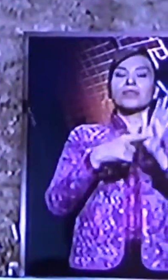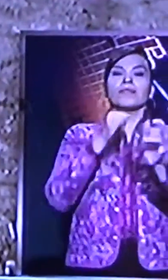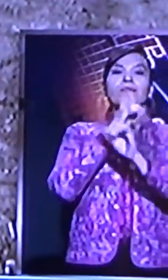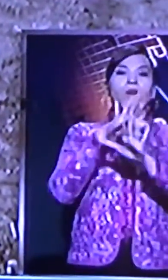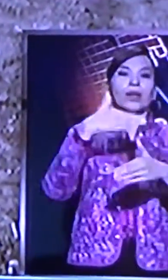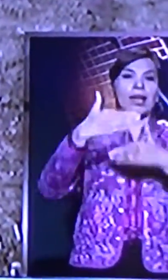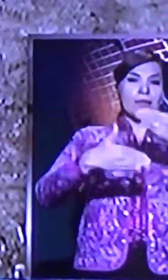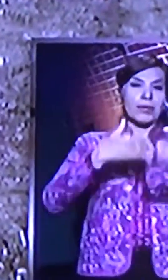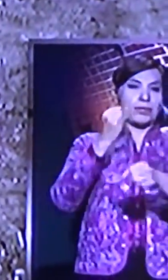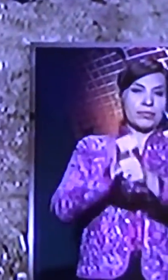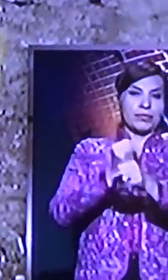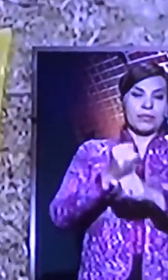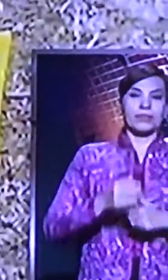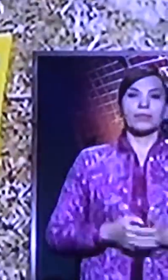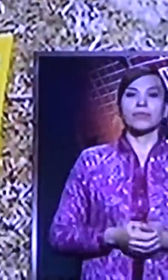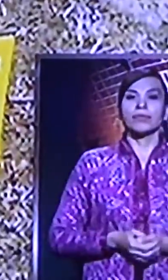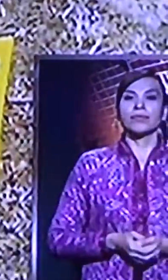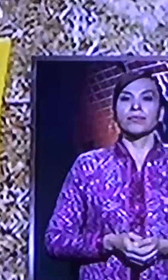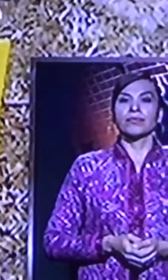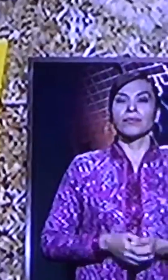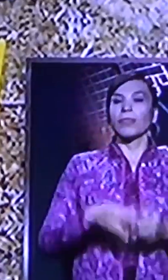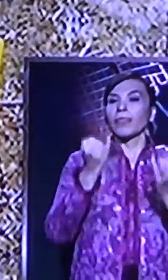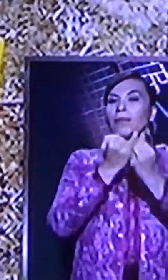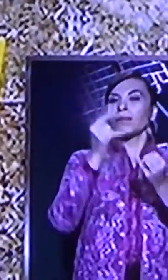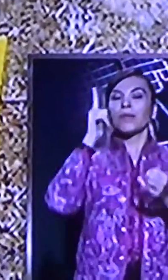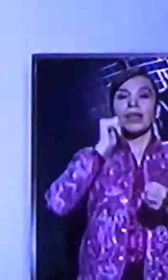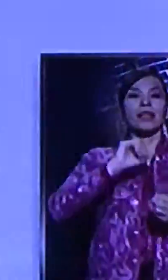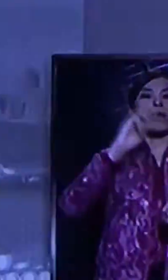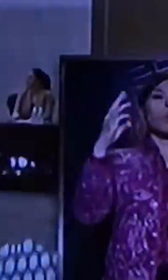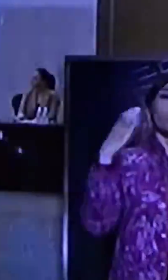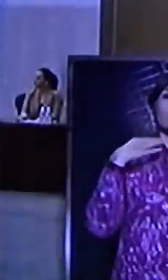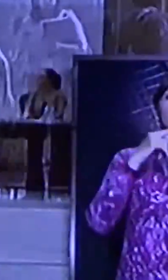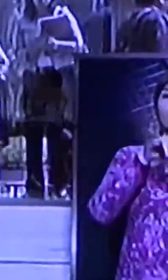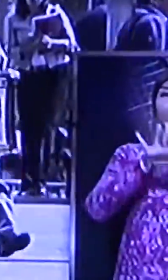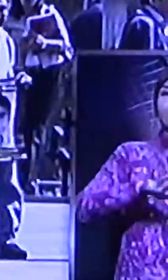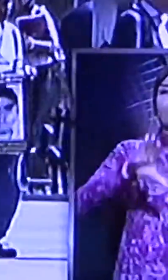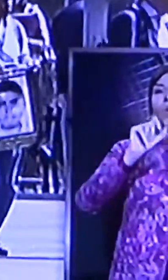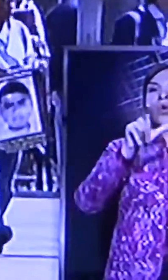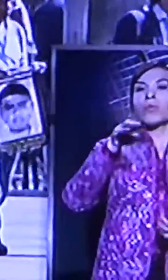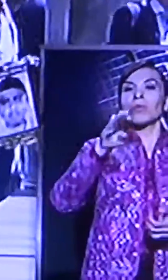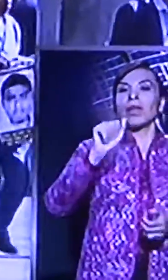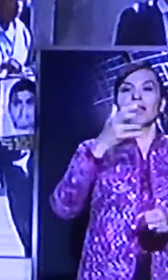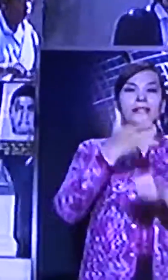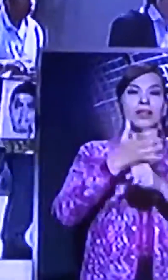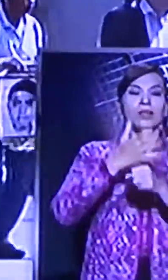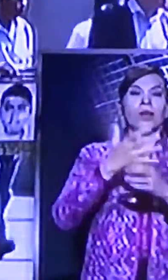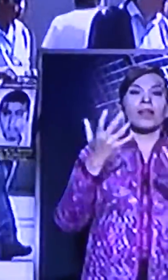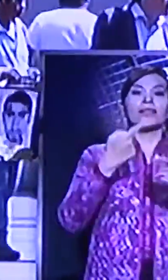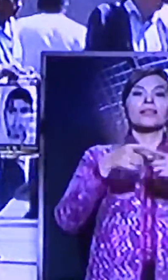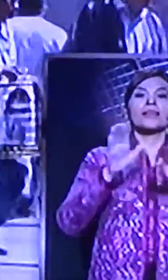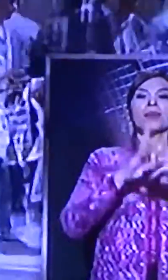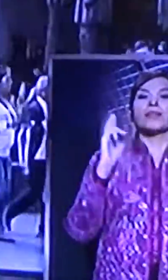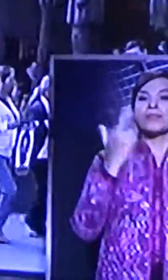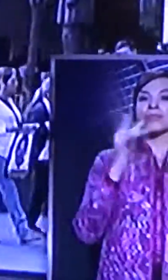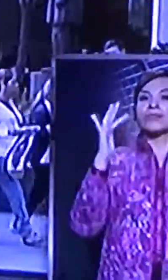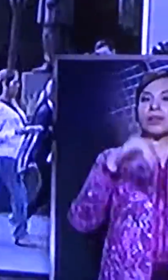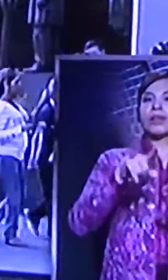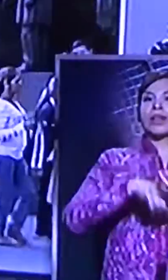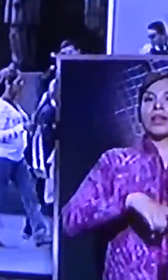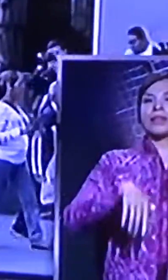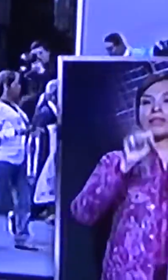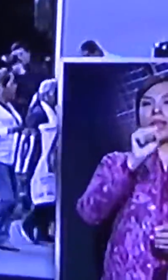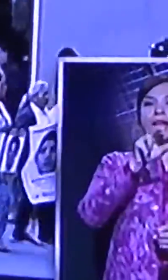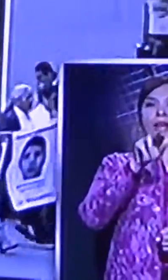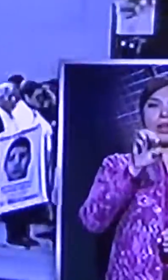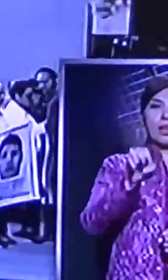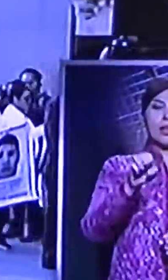con los avances. Mientras tanto, mañana en Washington, Distrito de Columbia, en Estados Unidos, se llevará a cabo una reunión de la Secretaría de